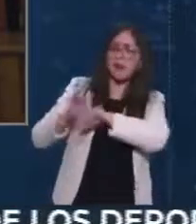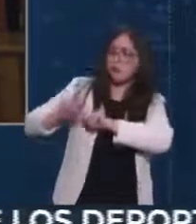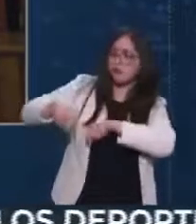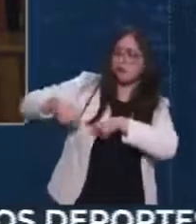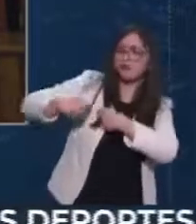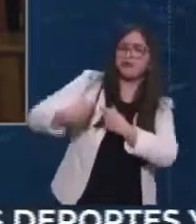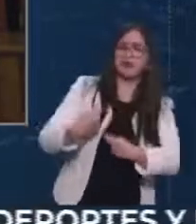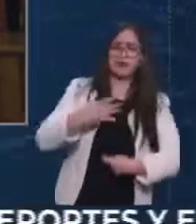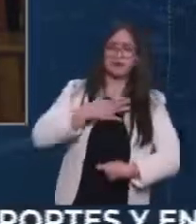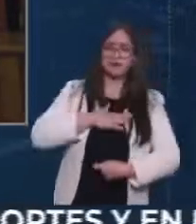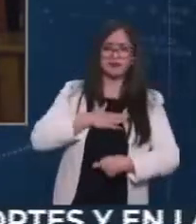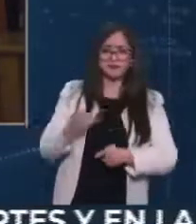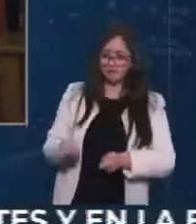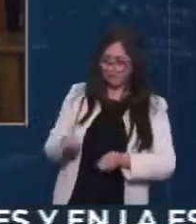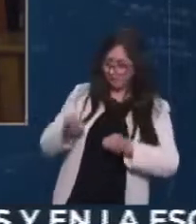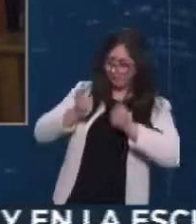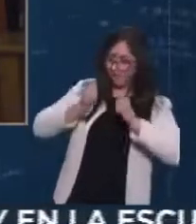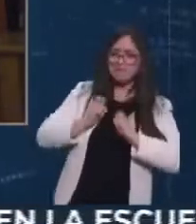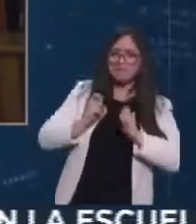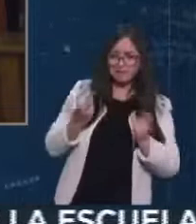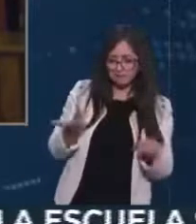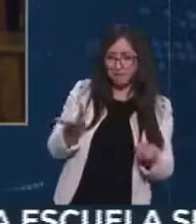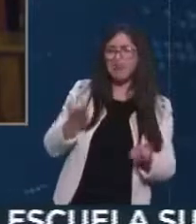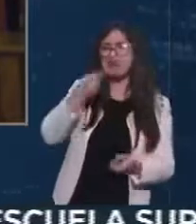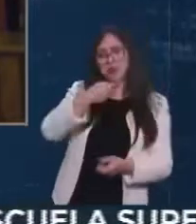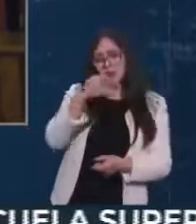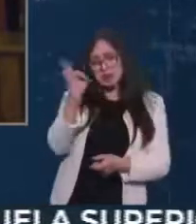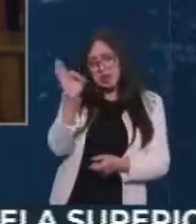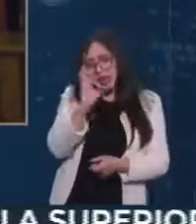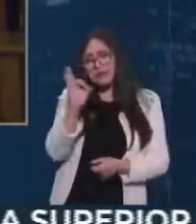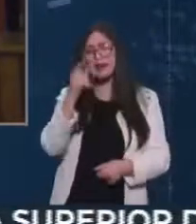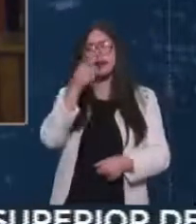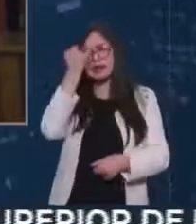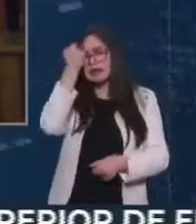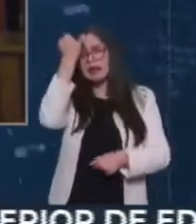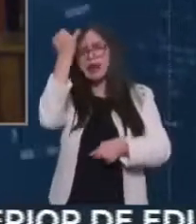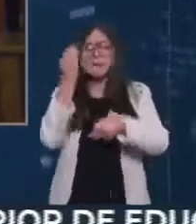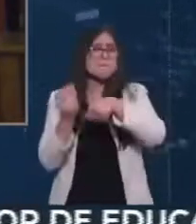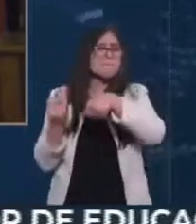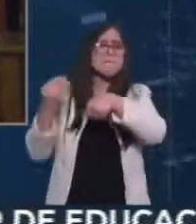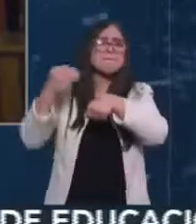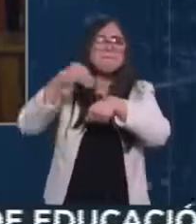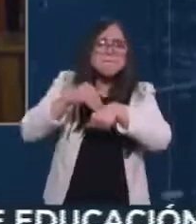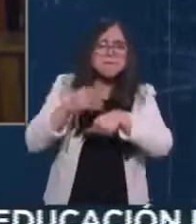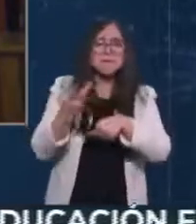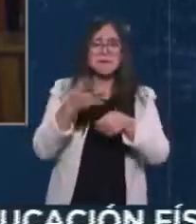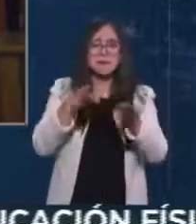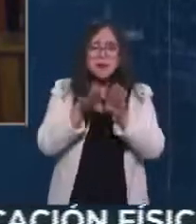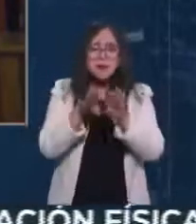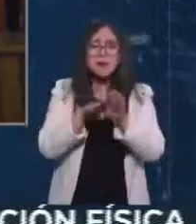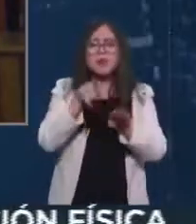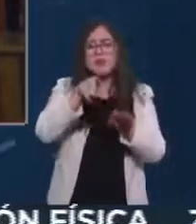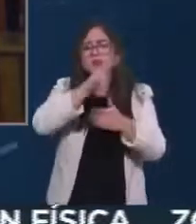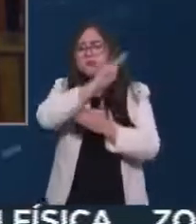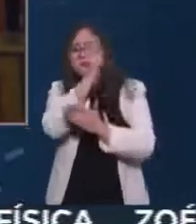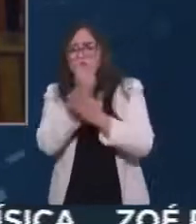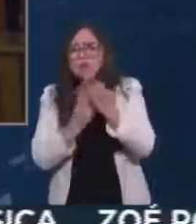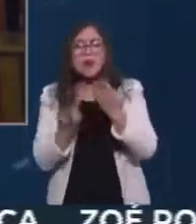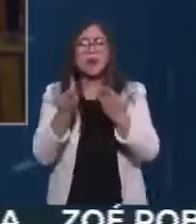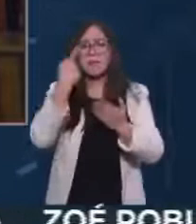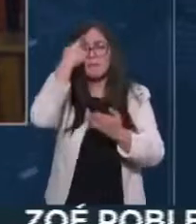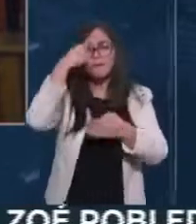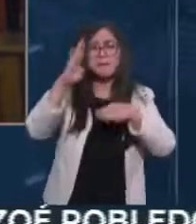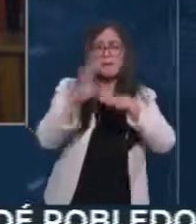aquí está algo adicional, que es una puesta en marcha de programas de